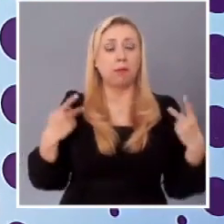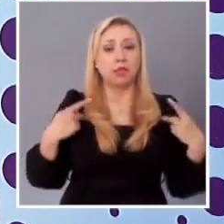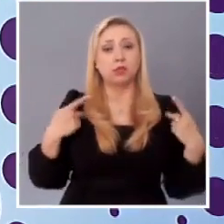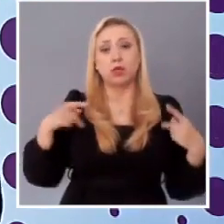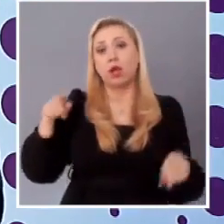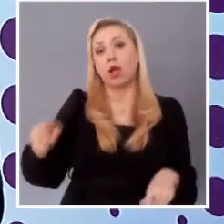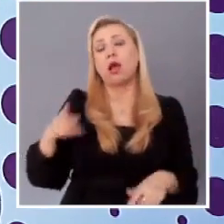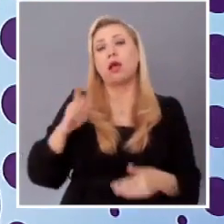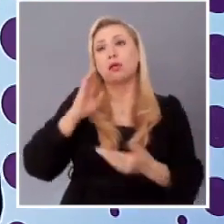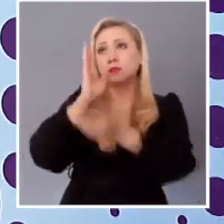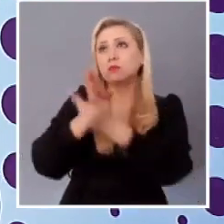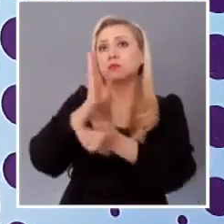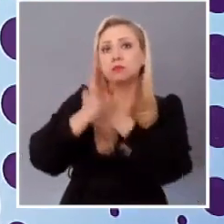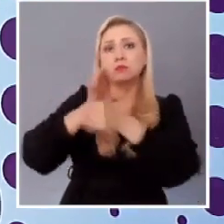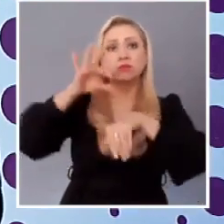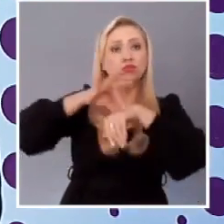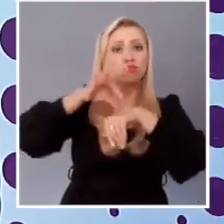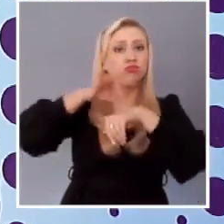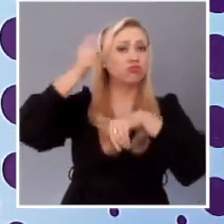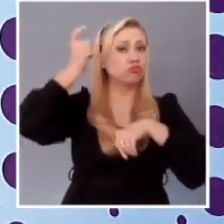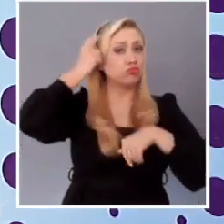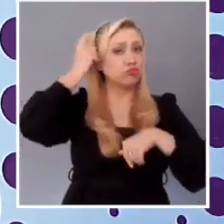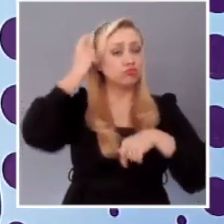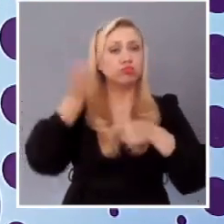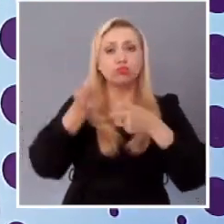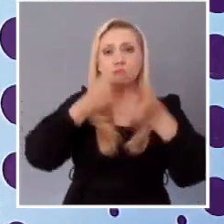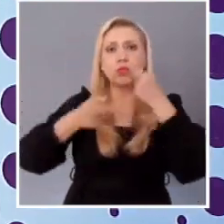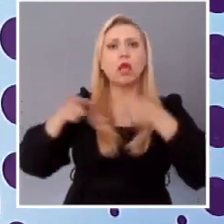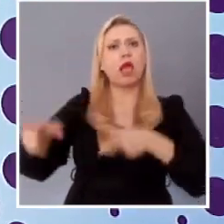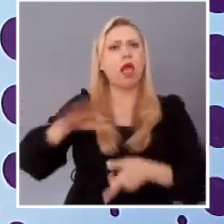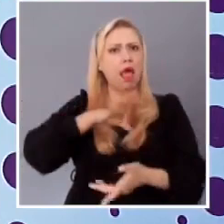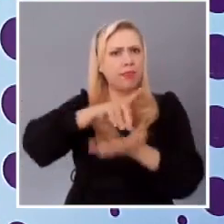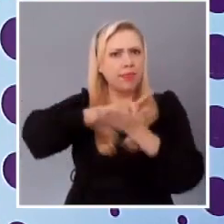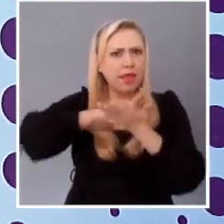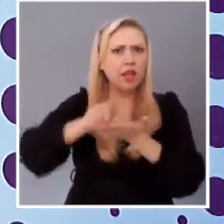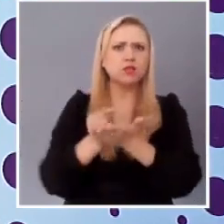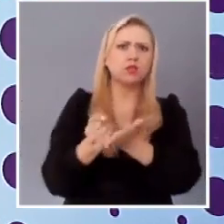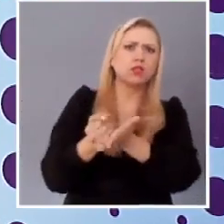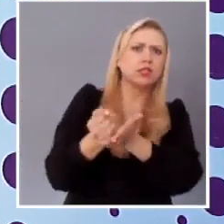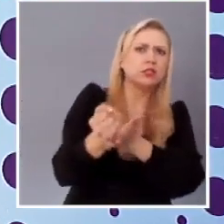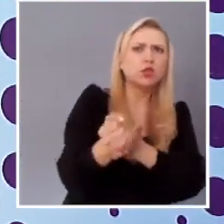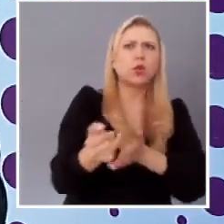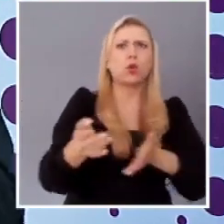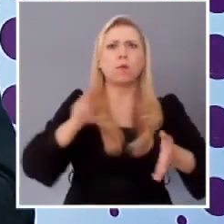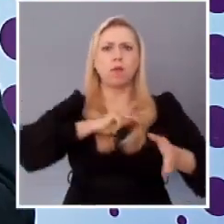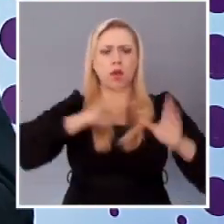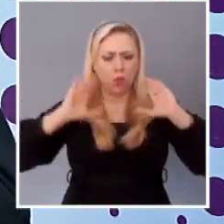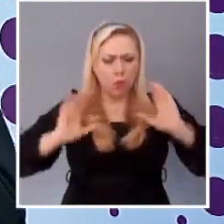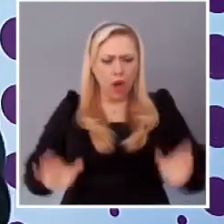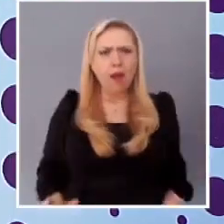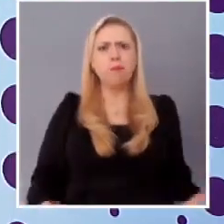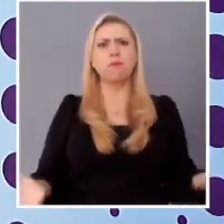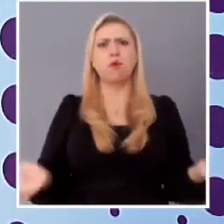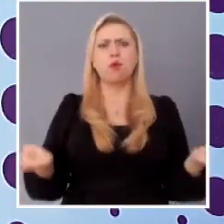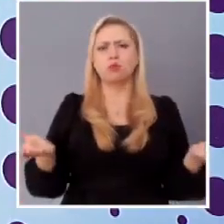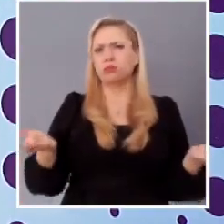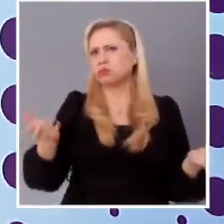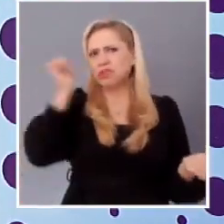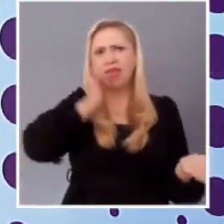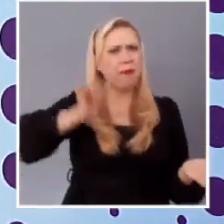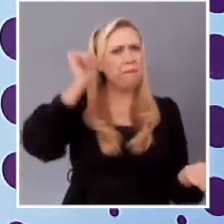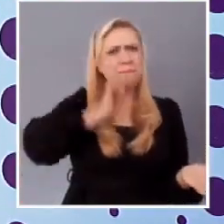salud mental tiene derecho a tomar decisiones sobre su salud y su cuerpo en todo momento, justo para favorecer lo que decía